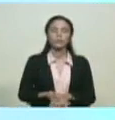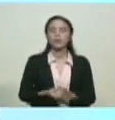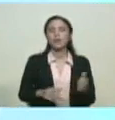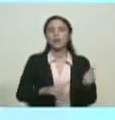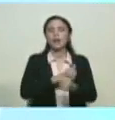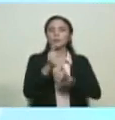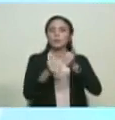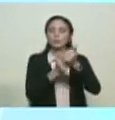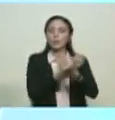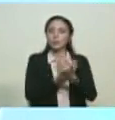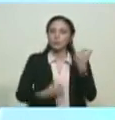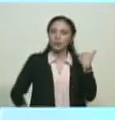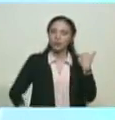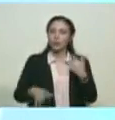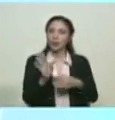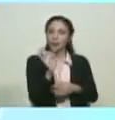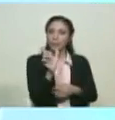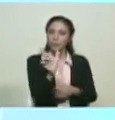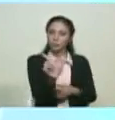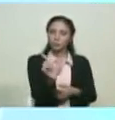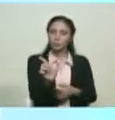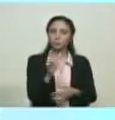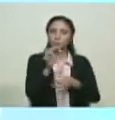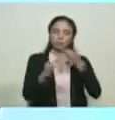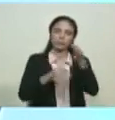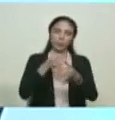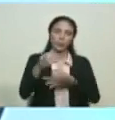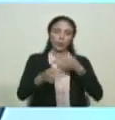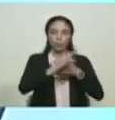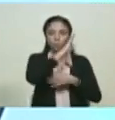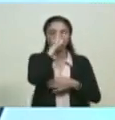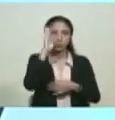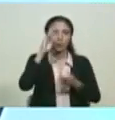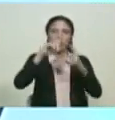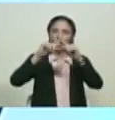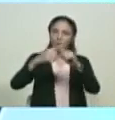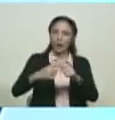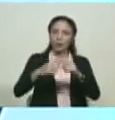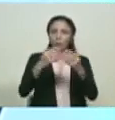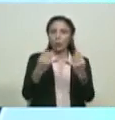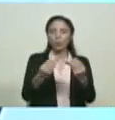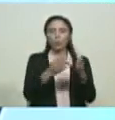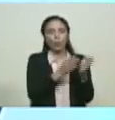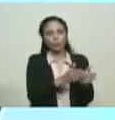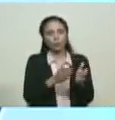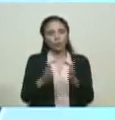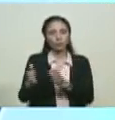socialista unido venezuela el resultado de la organización